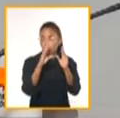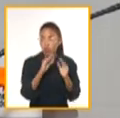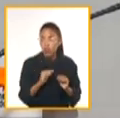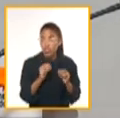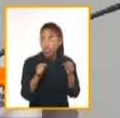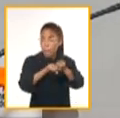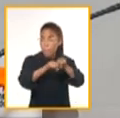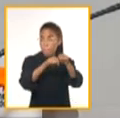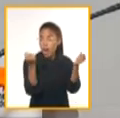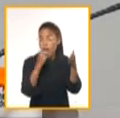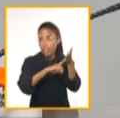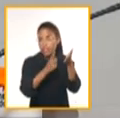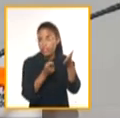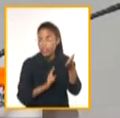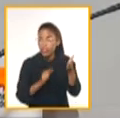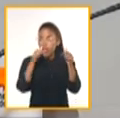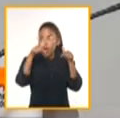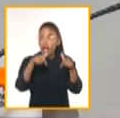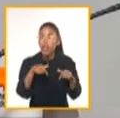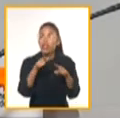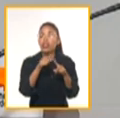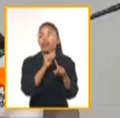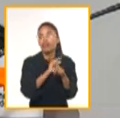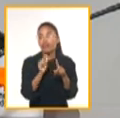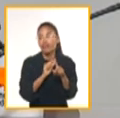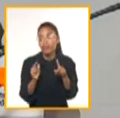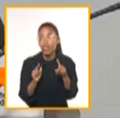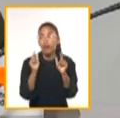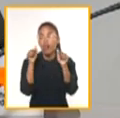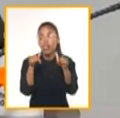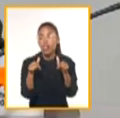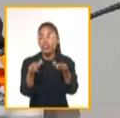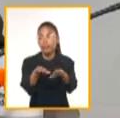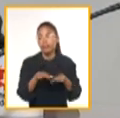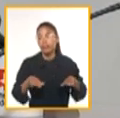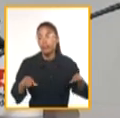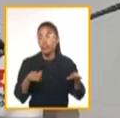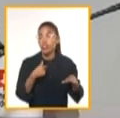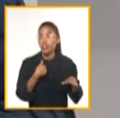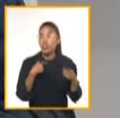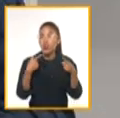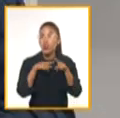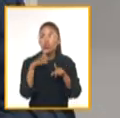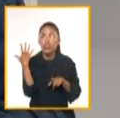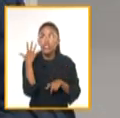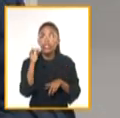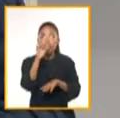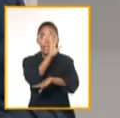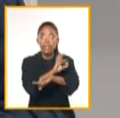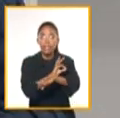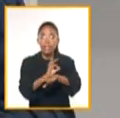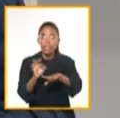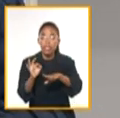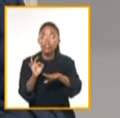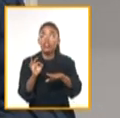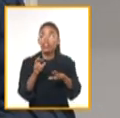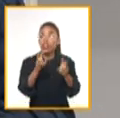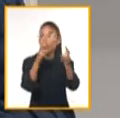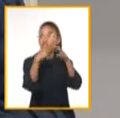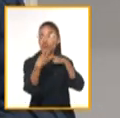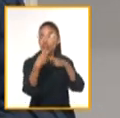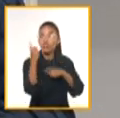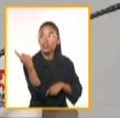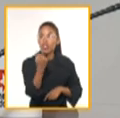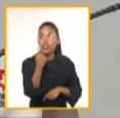redonda que tengo el placer de estar compartiendo con el ingeniero Félix Estrada Rodríguez, director del Despacho Nacional de Carga de la